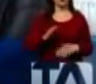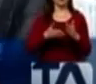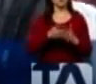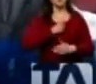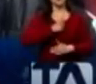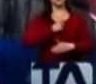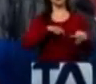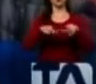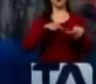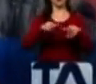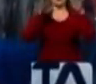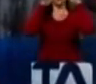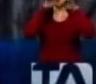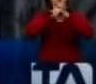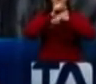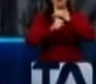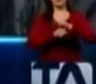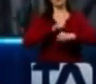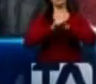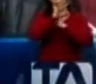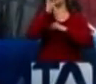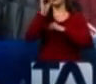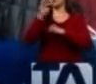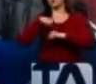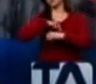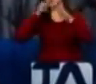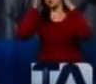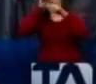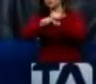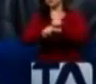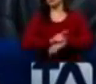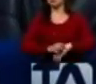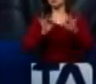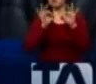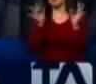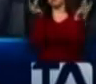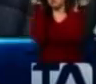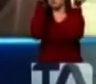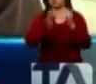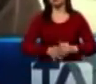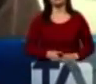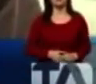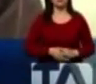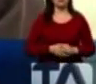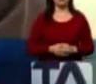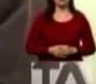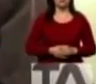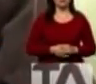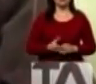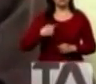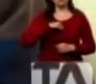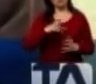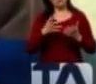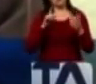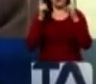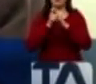quitar nuestro dispensario, que por años, por más de 40 años ha venido prestando el excelente servicio. Pedimos que no nos cambien,